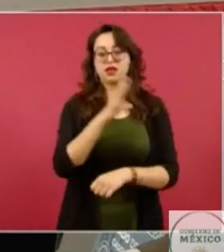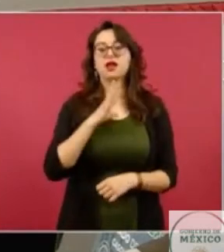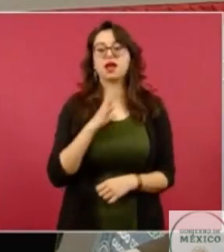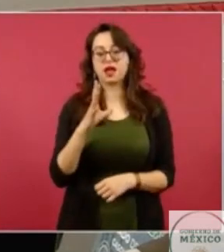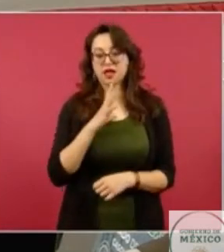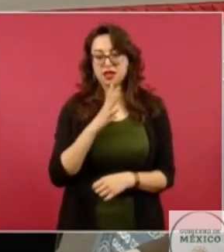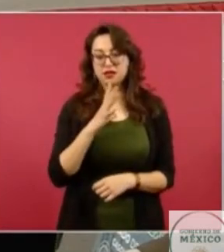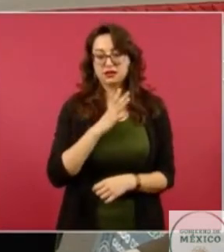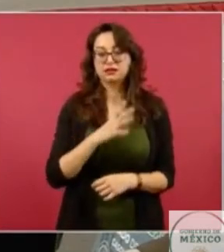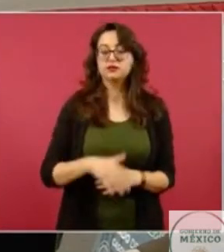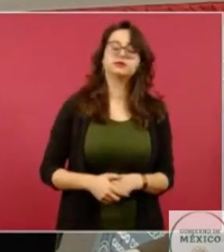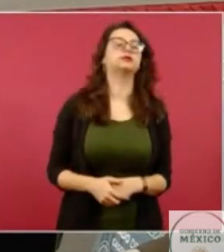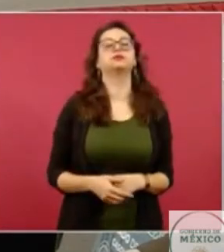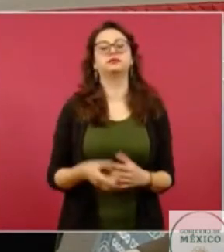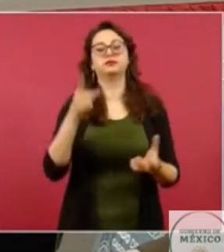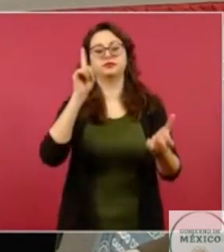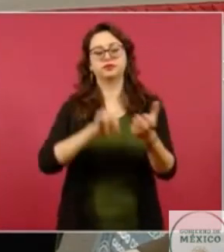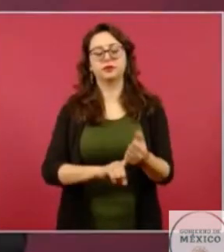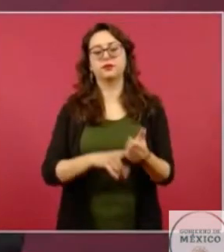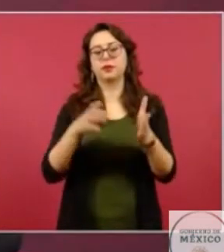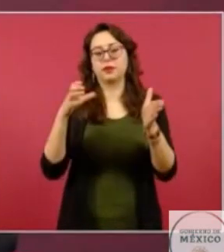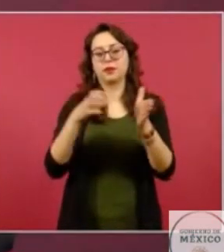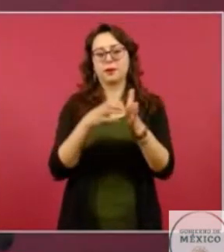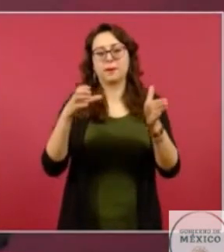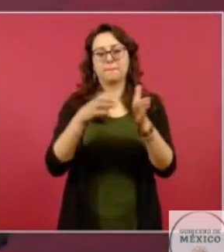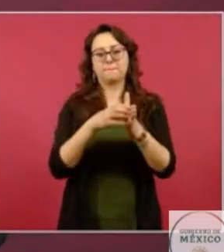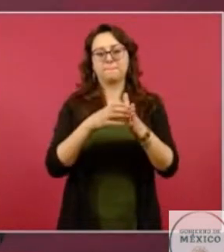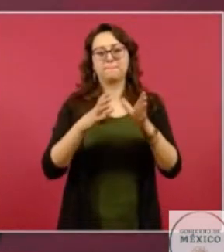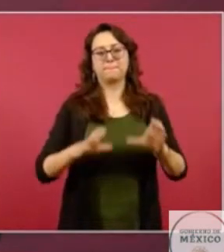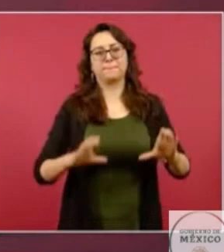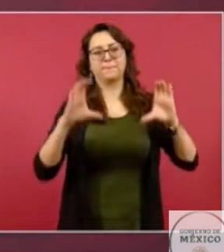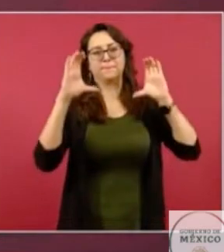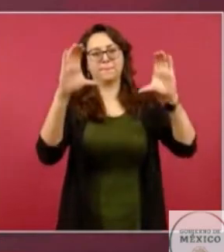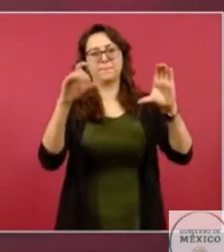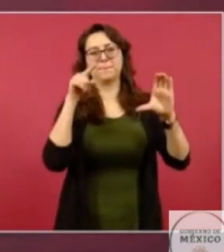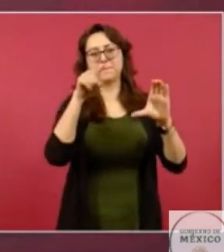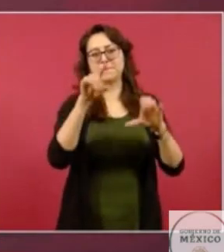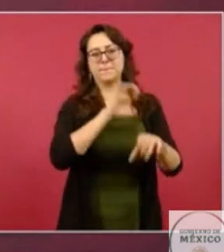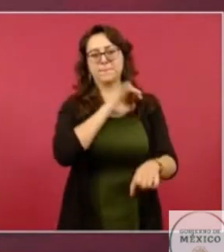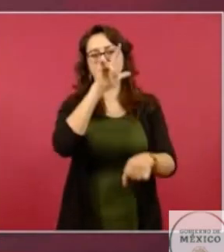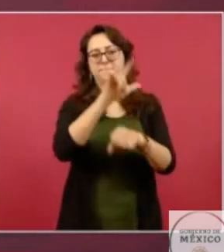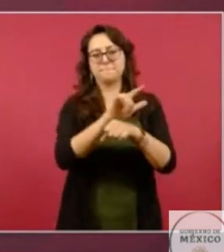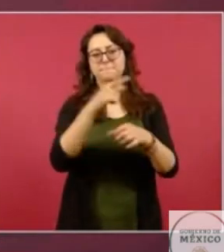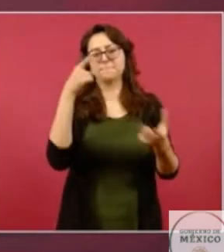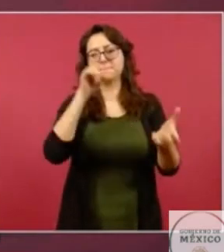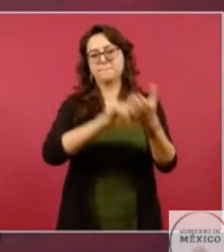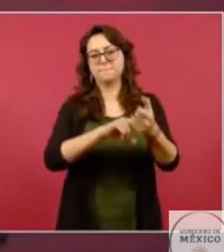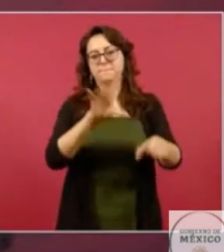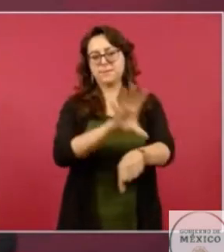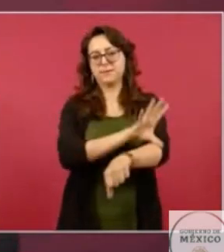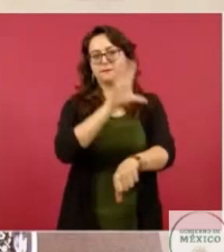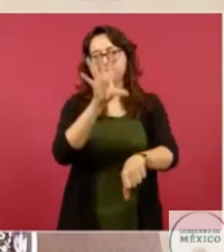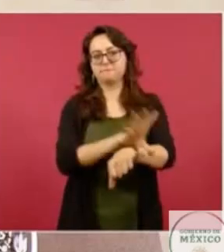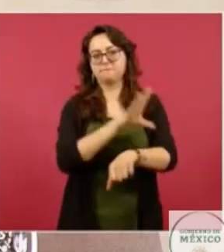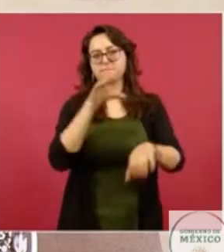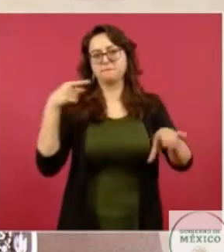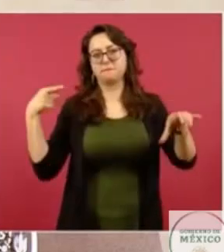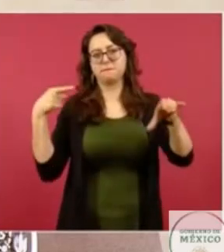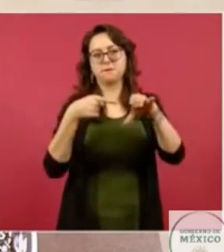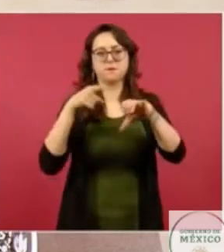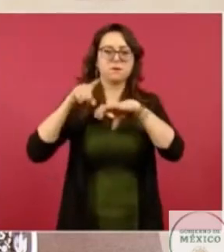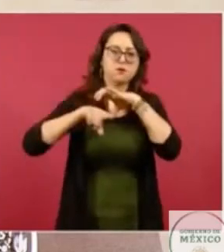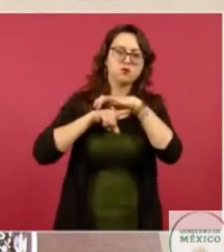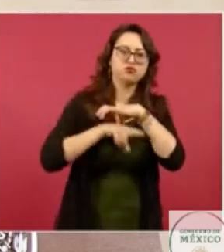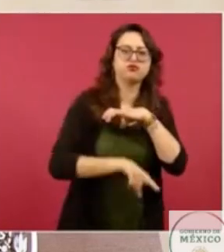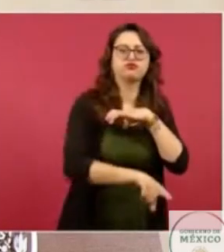ubicados los transformadores de potencia, que son los equipos principales de esta obra. El proyecto de